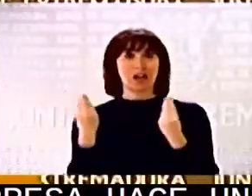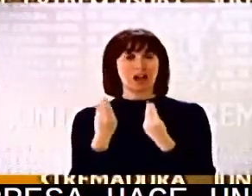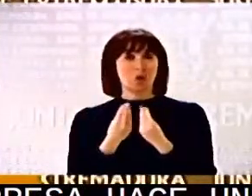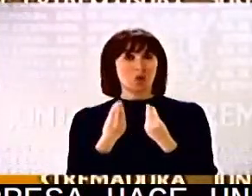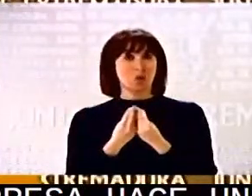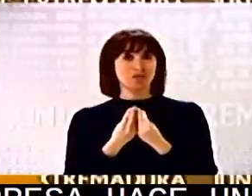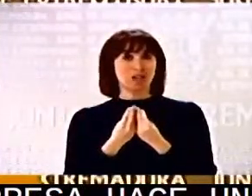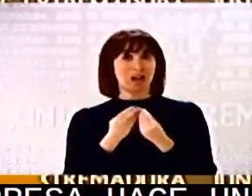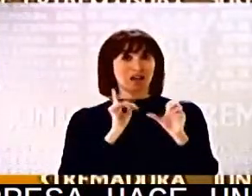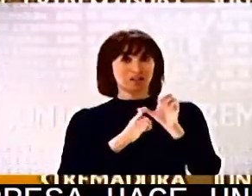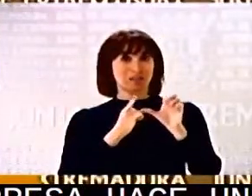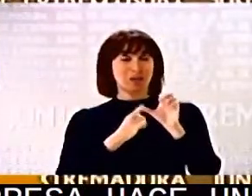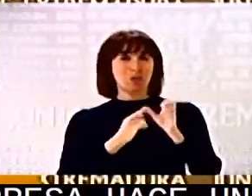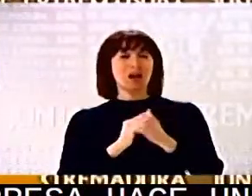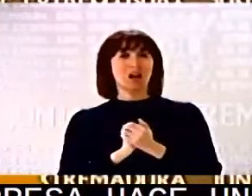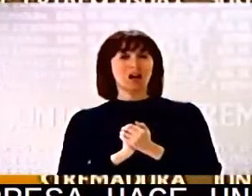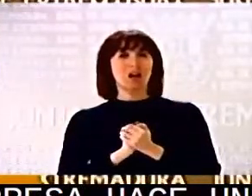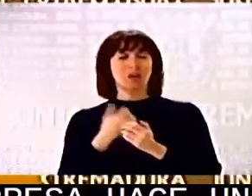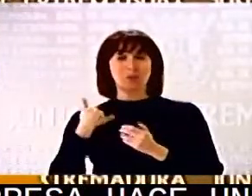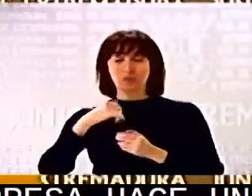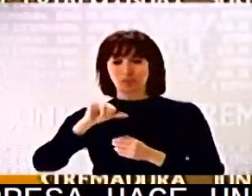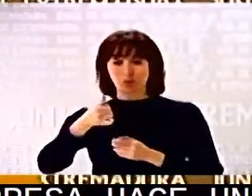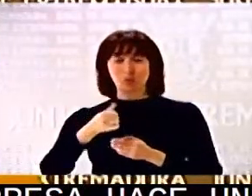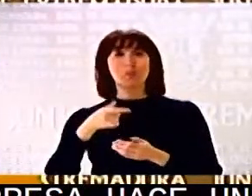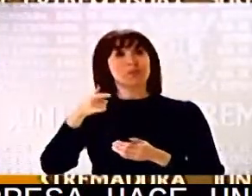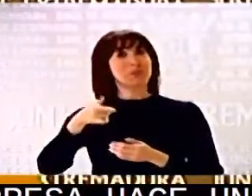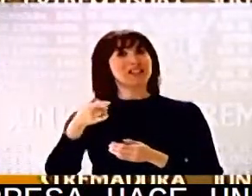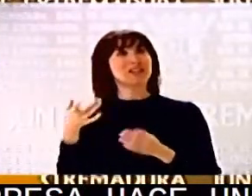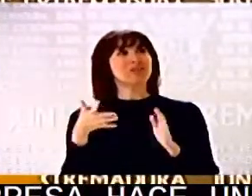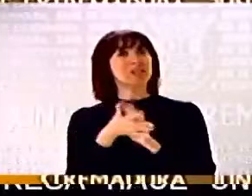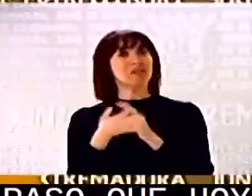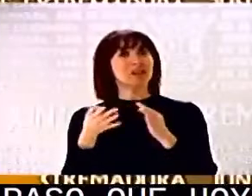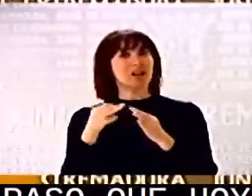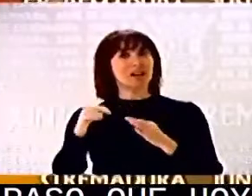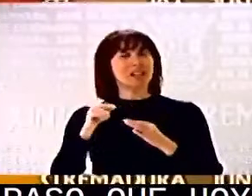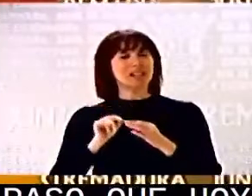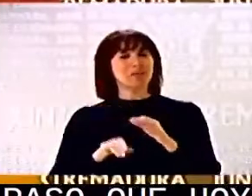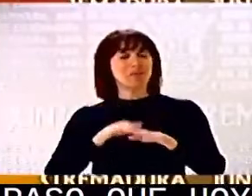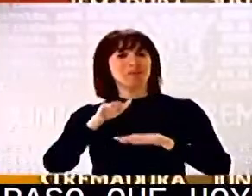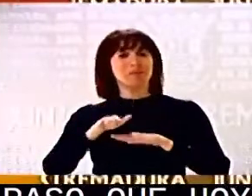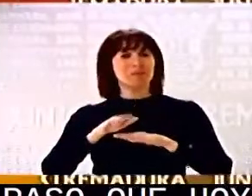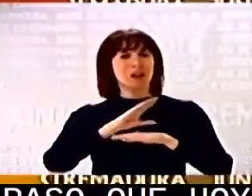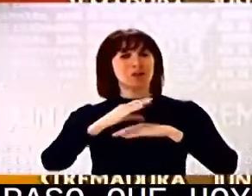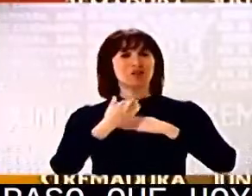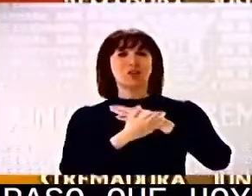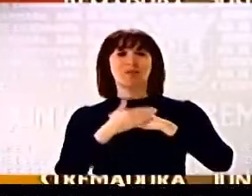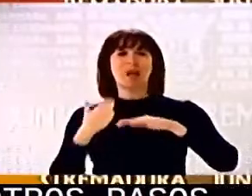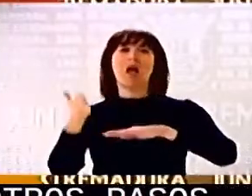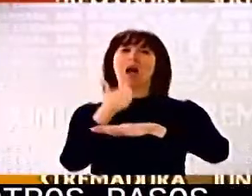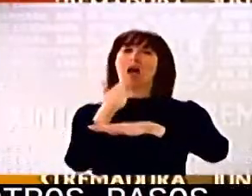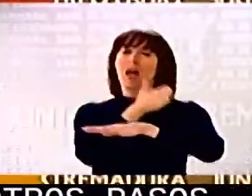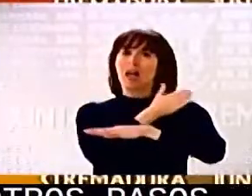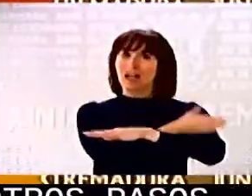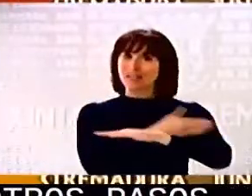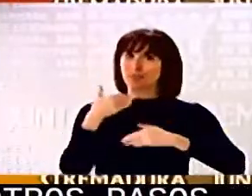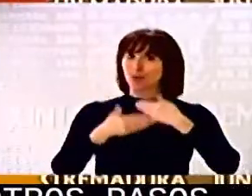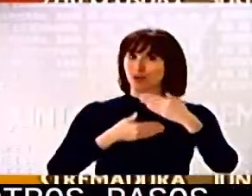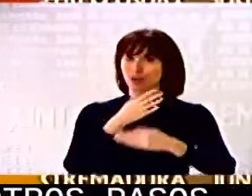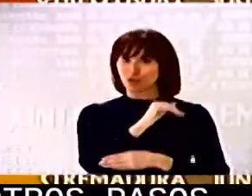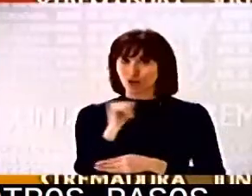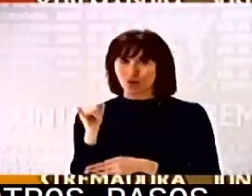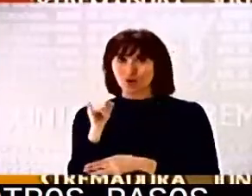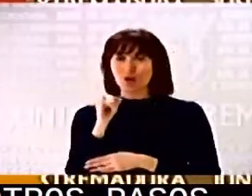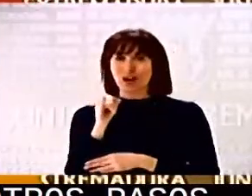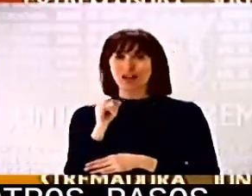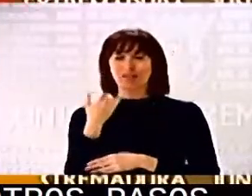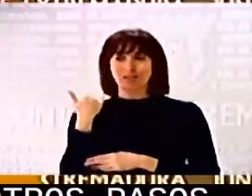de Extremadura. Este paso que hoy da el Consejo de Gobierno ha tenido otros pasos previos, también dados por el